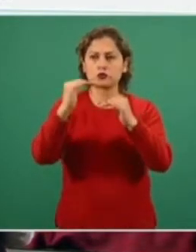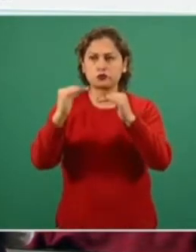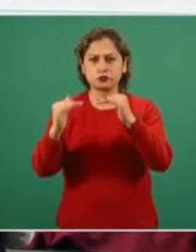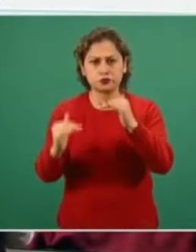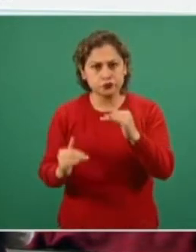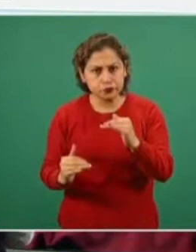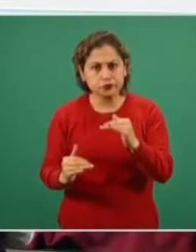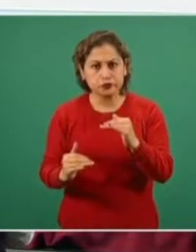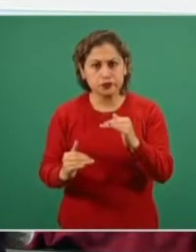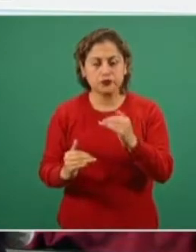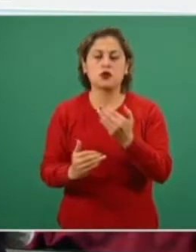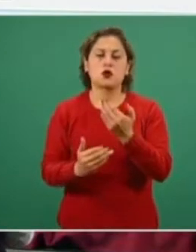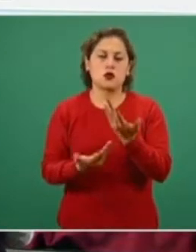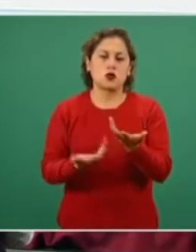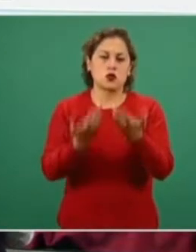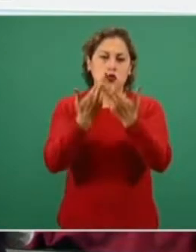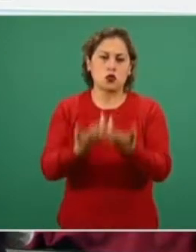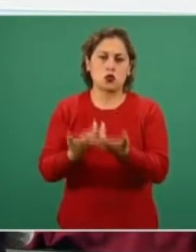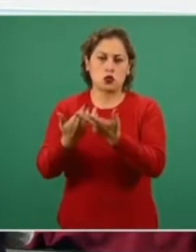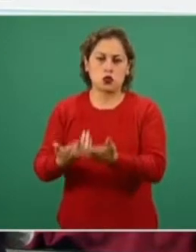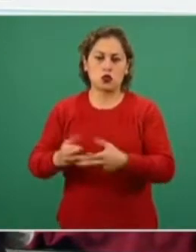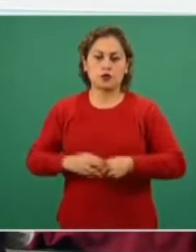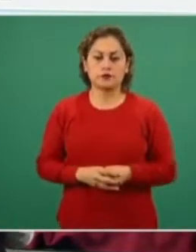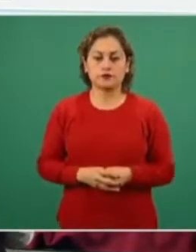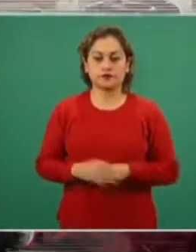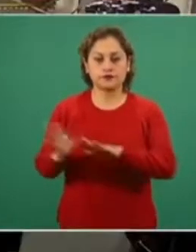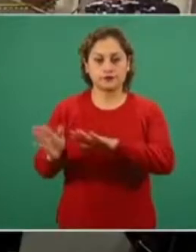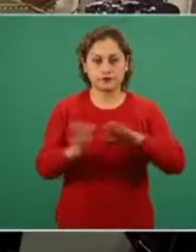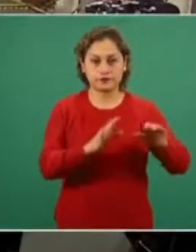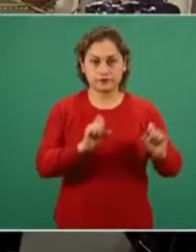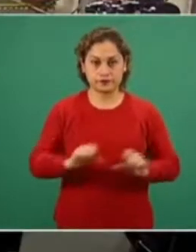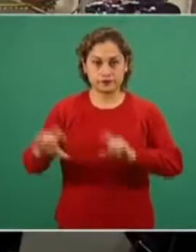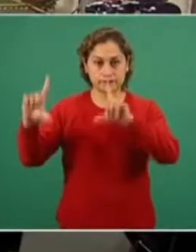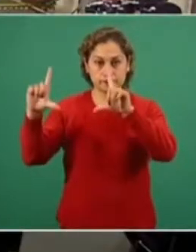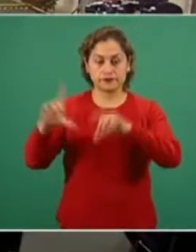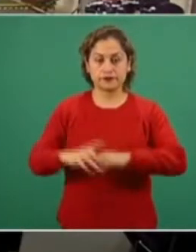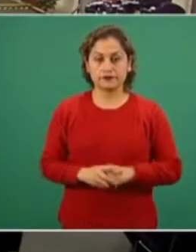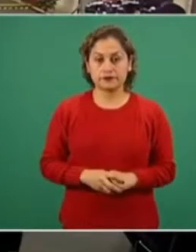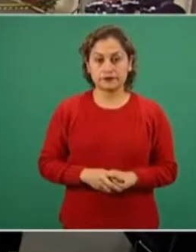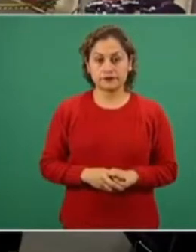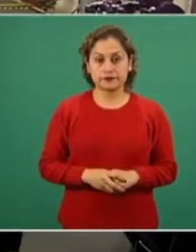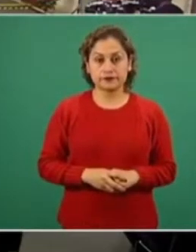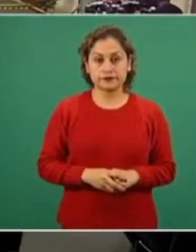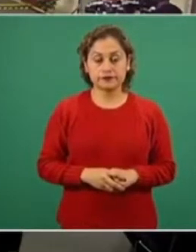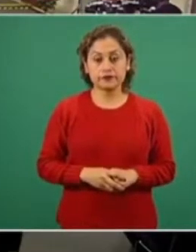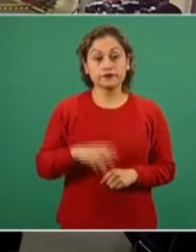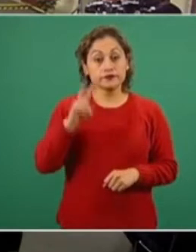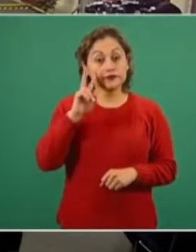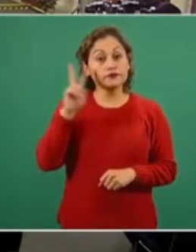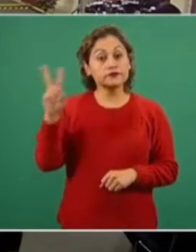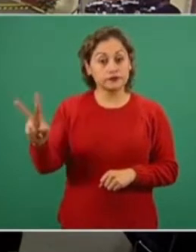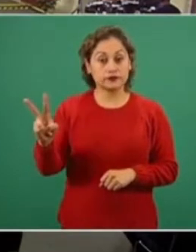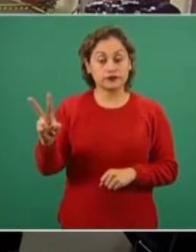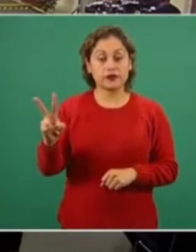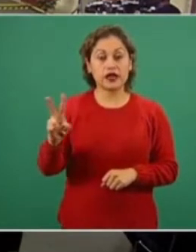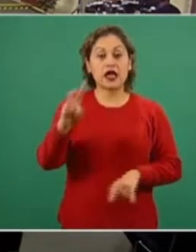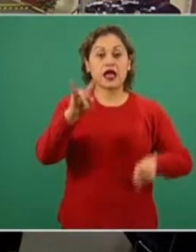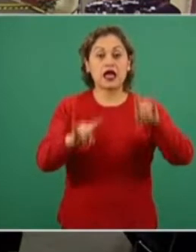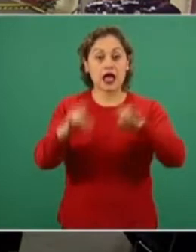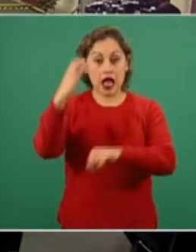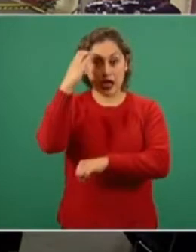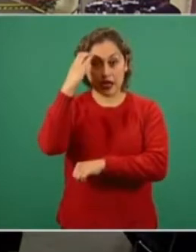¿no?, de este total. Y la siguiente, por favor, nos muestra las camas, pero que